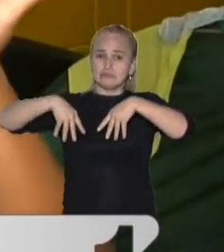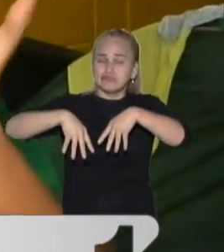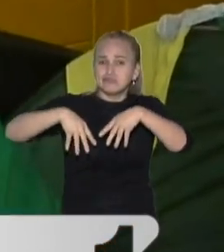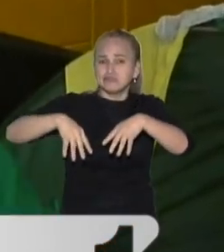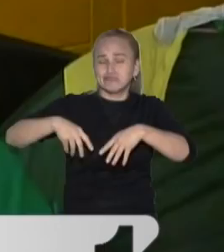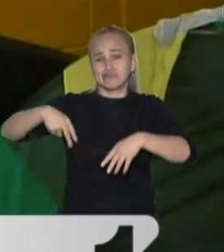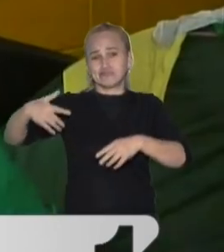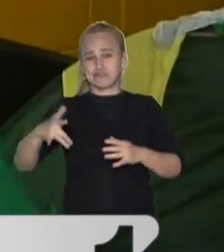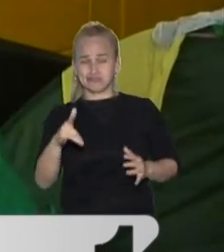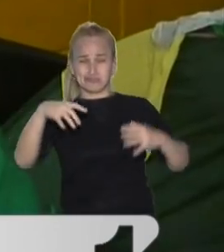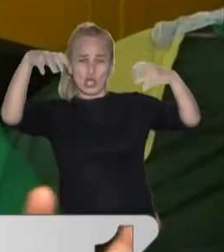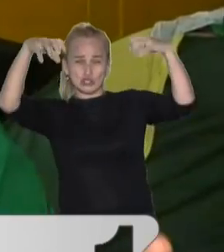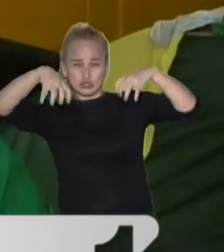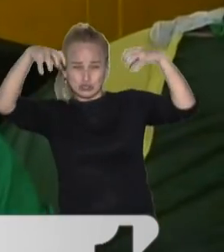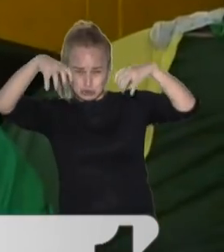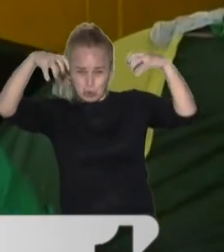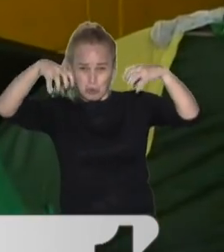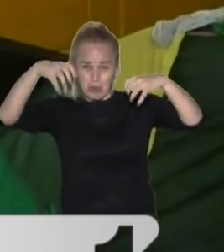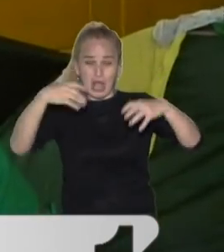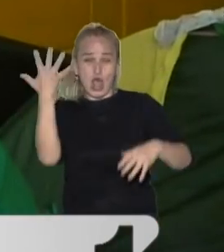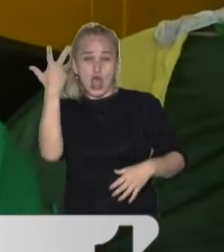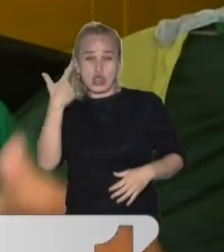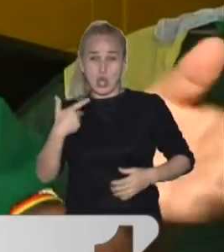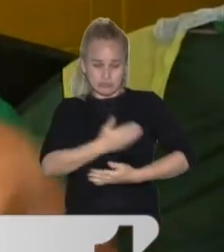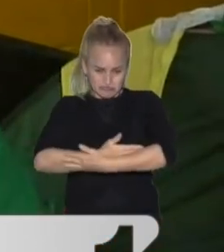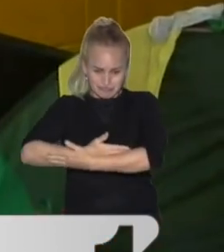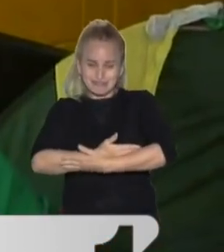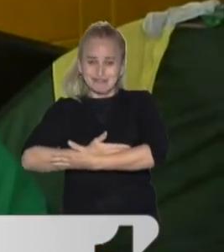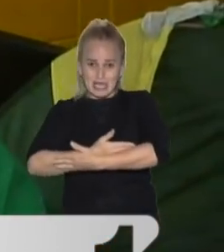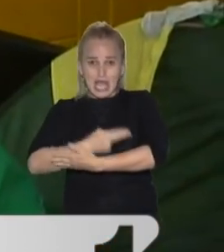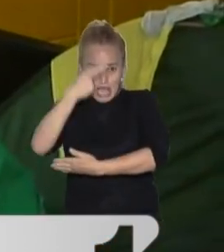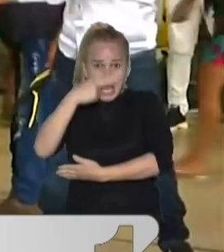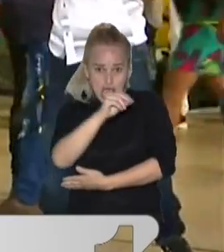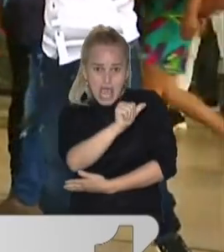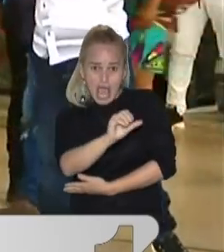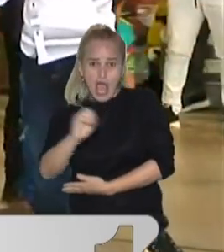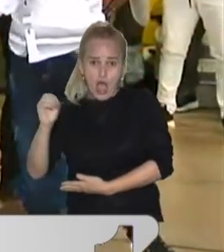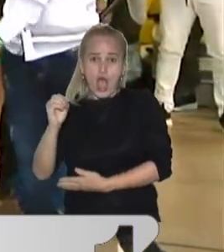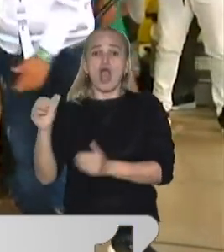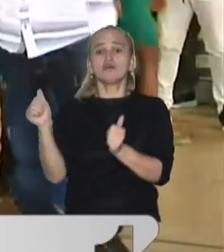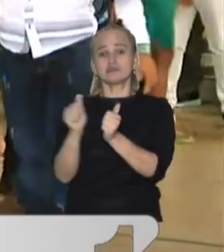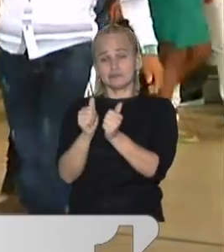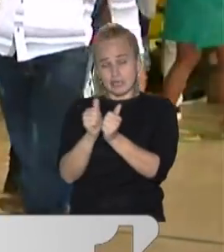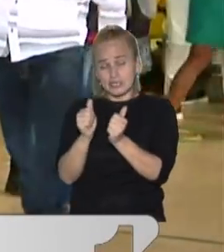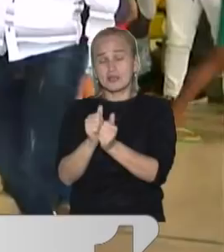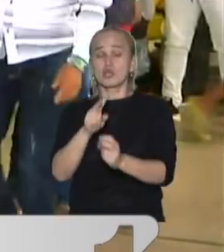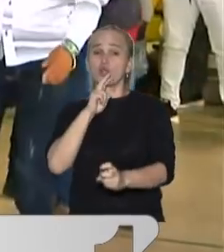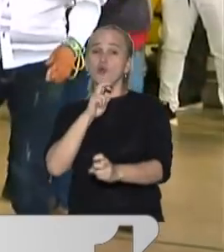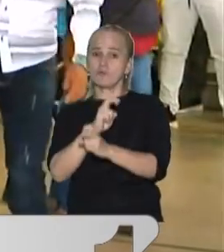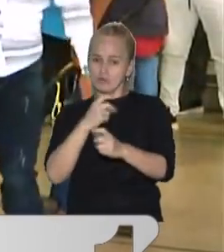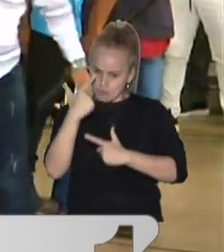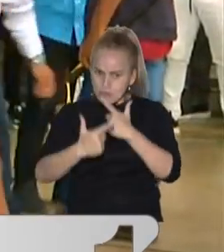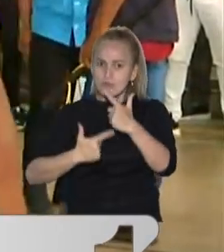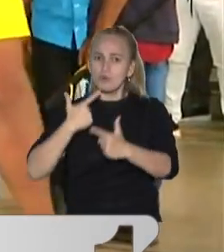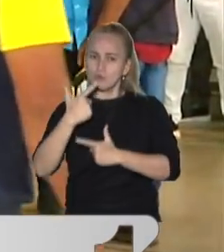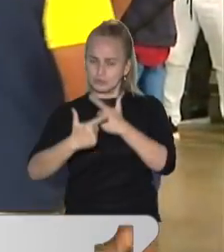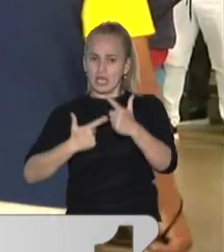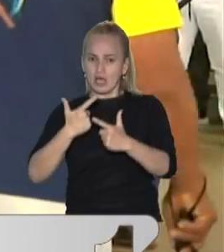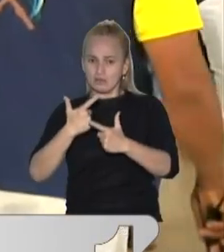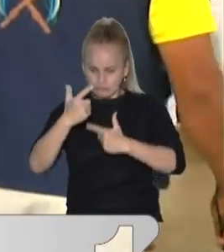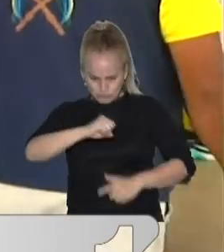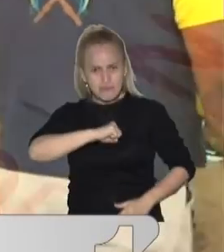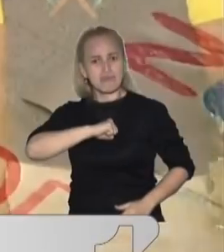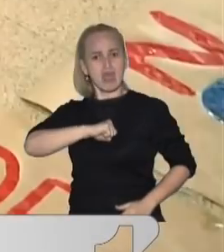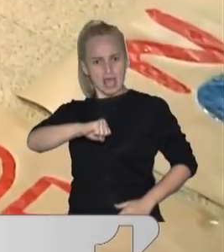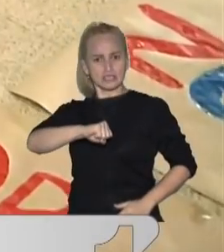en el aguacero, eso es con los niños, ellos tienen niños, y porque uno tiene que luchar por el derecho